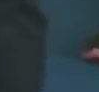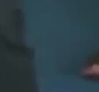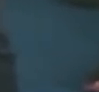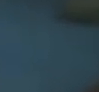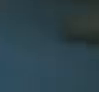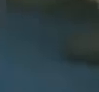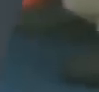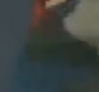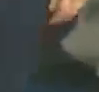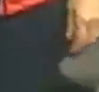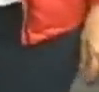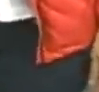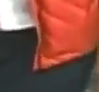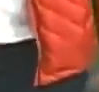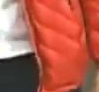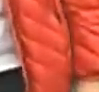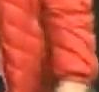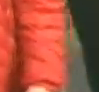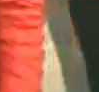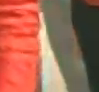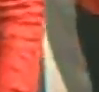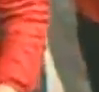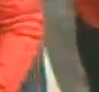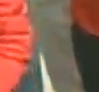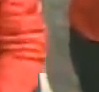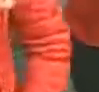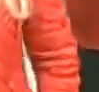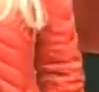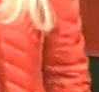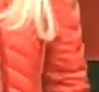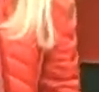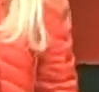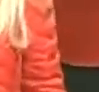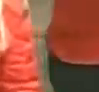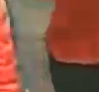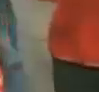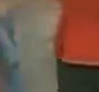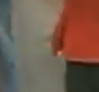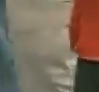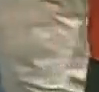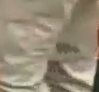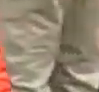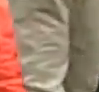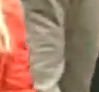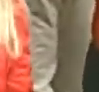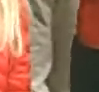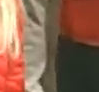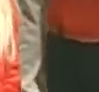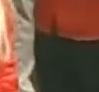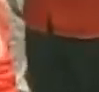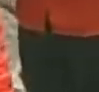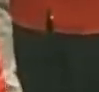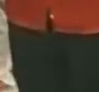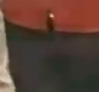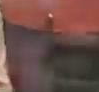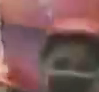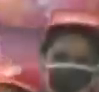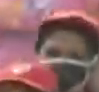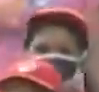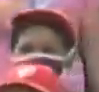vivida, el presidente ha recordado que en estos años hemos vivido la agresión más grande de la historia de